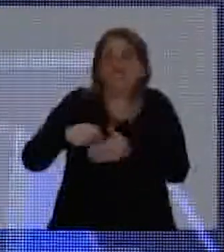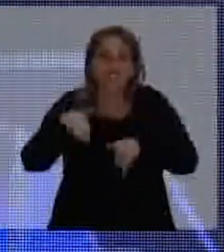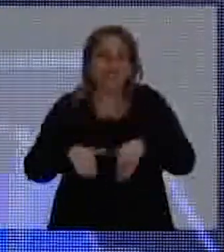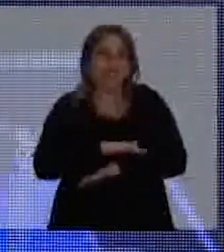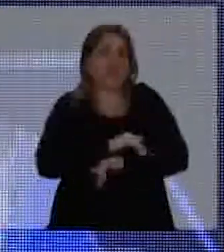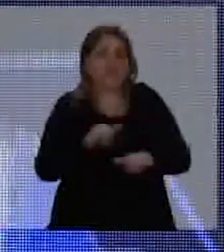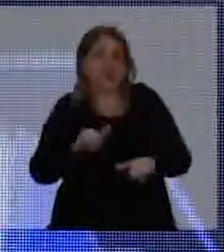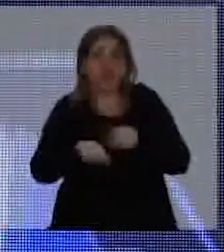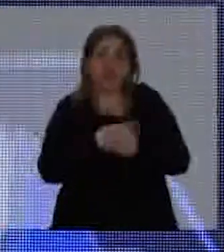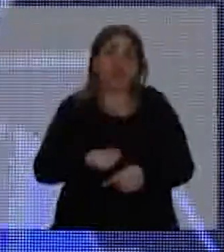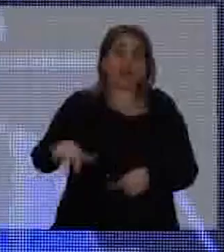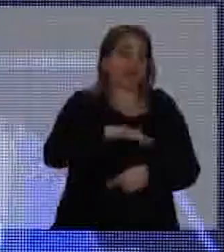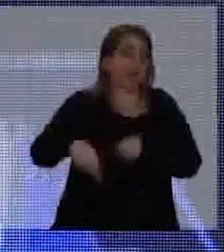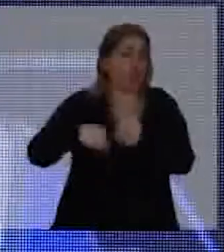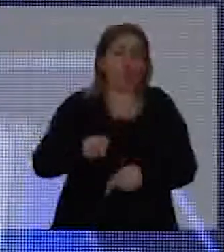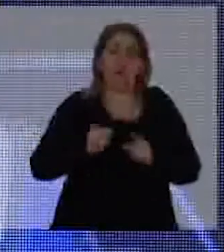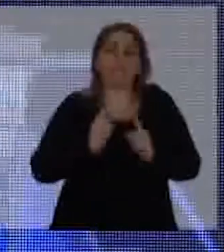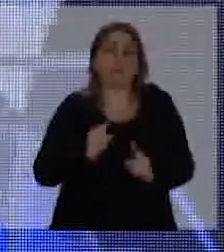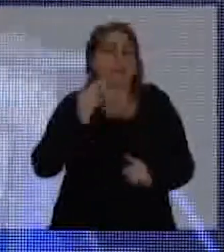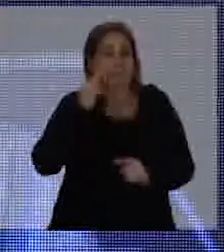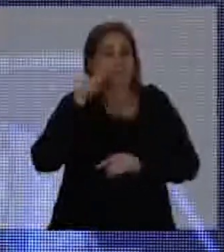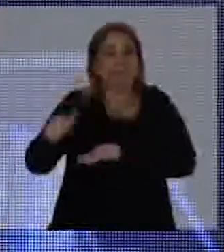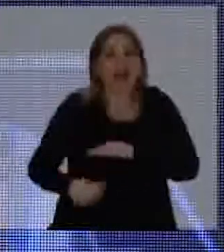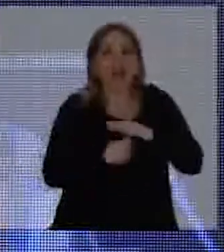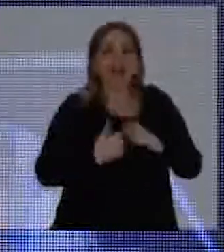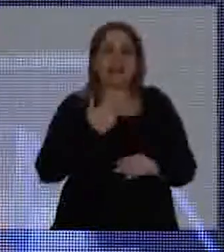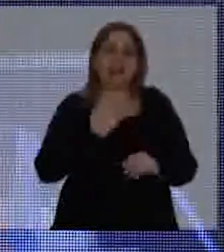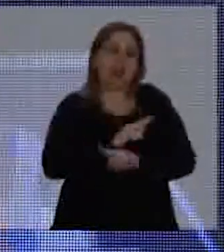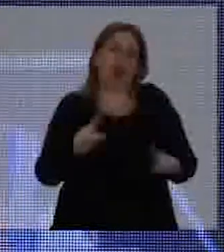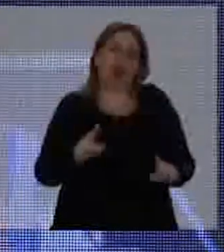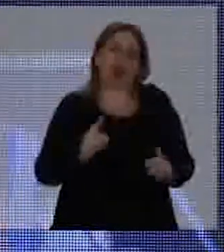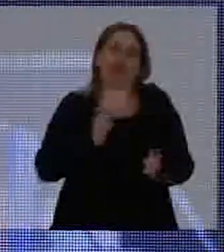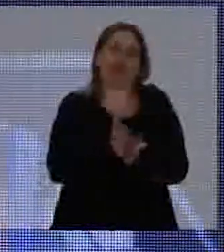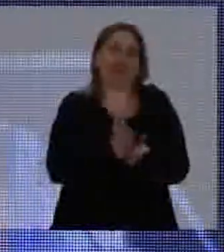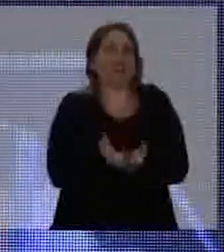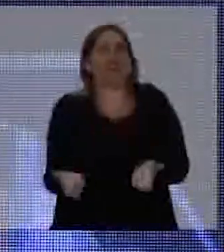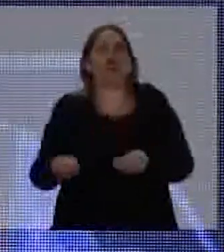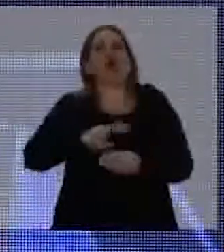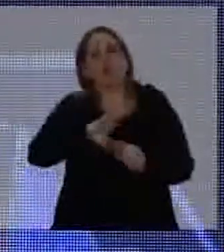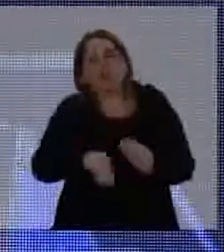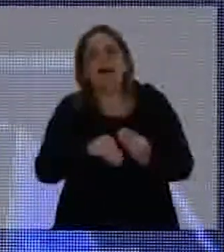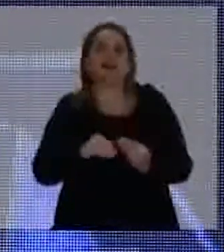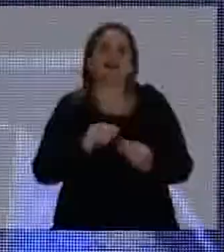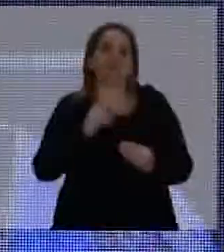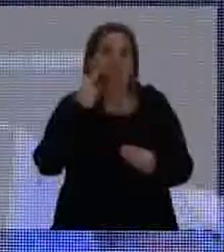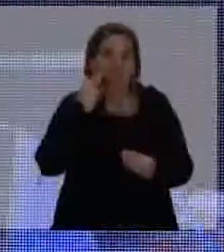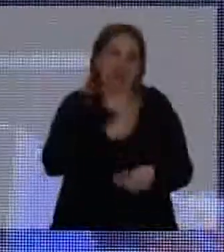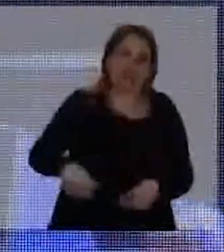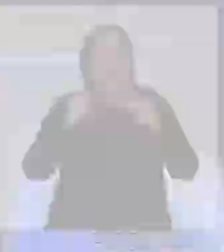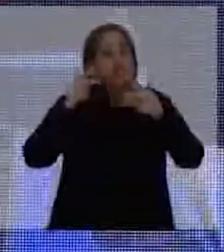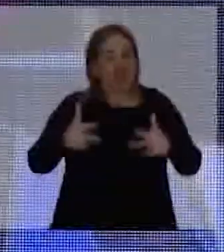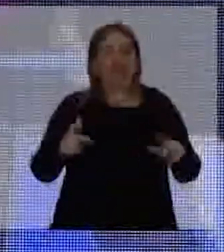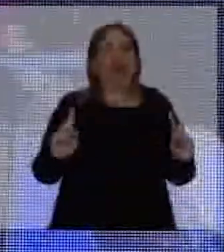pasan y la sociedad queda con sus mismos problemas y los dirigentes políticos no tenemos el derecho de agregarle más en esta